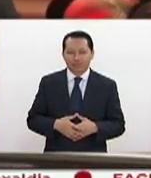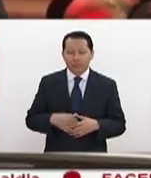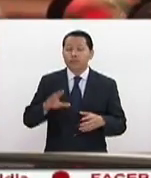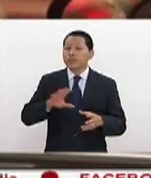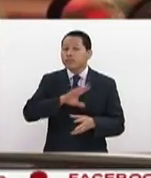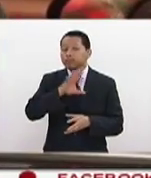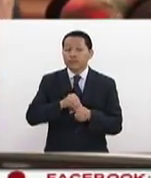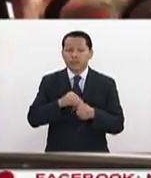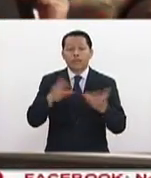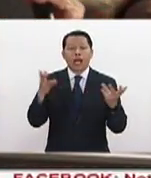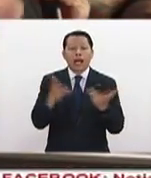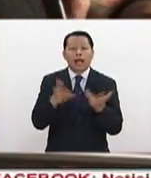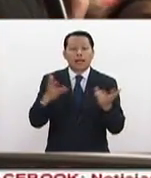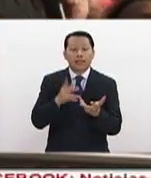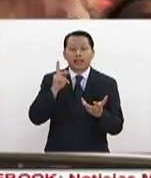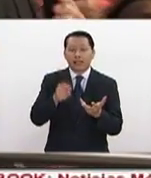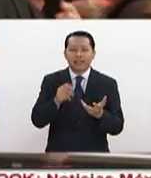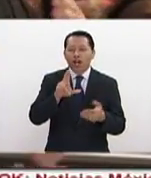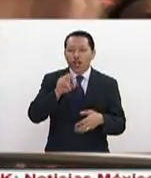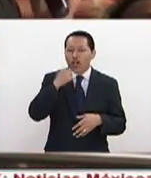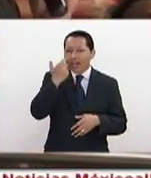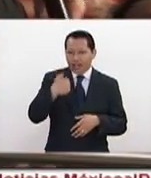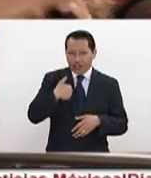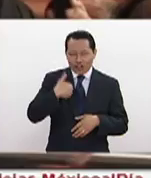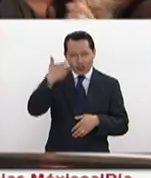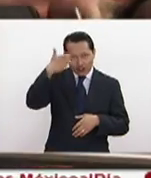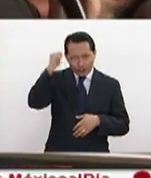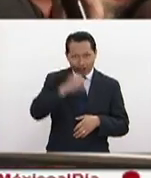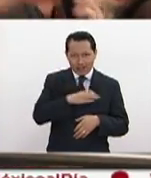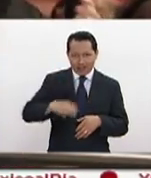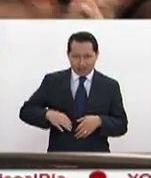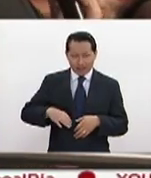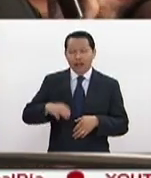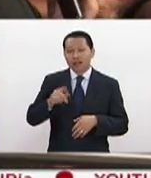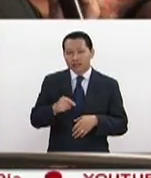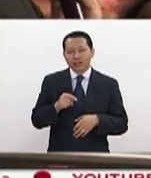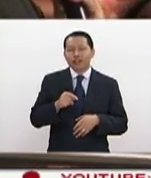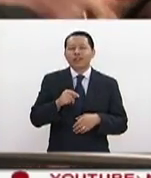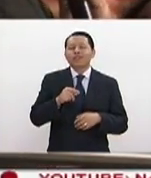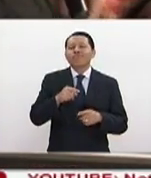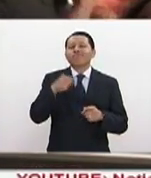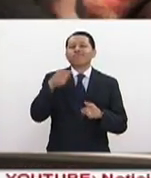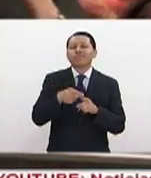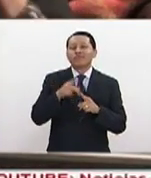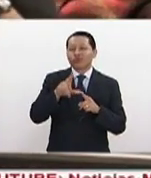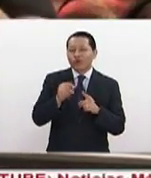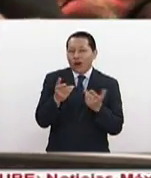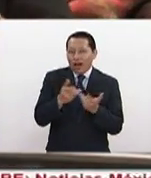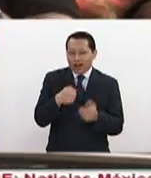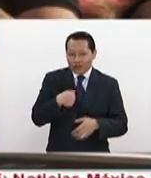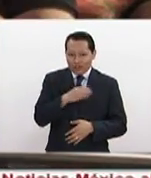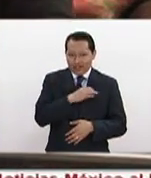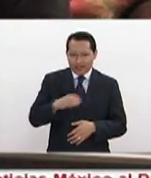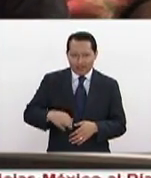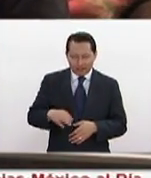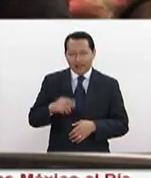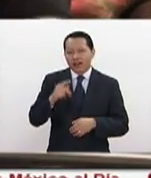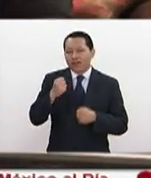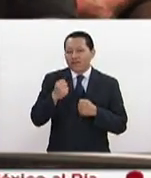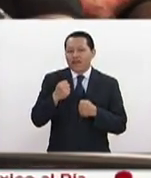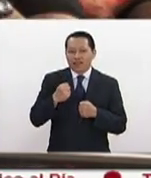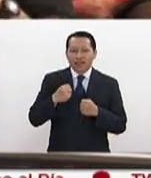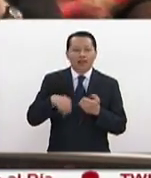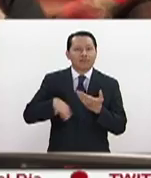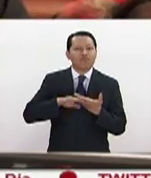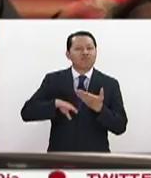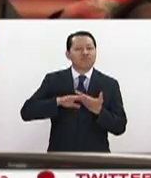Todo lo que hacen es tratar de evitar mi candidatura. Ni siquiera es para evitar que gane, sino para ser un candidato. Es una provocación